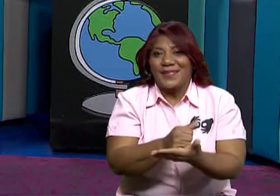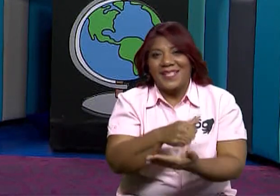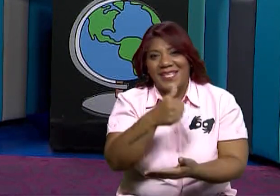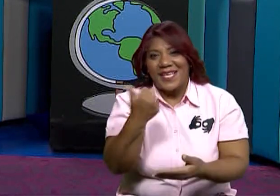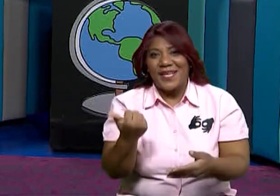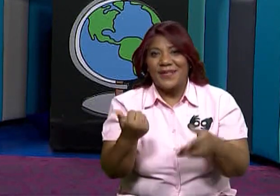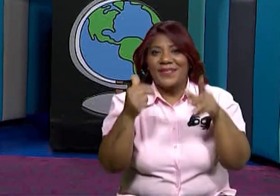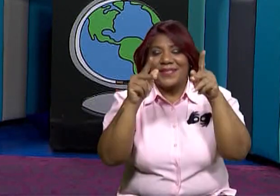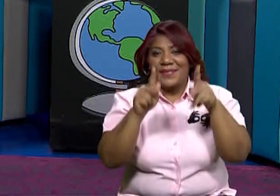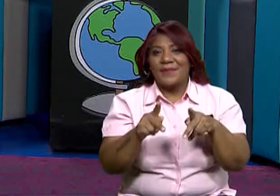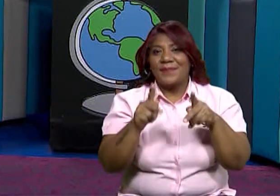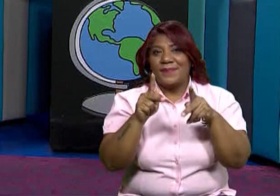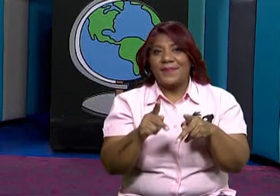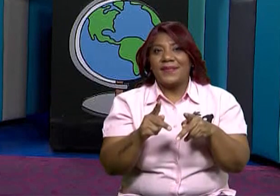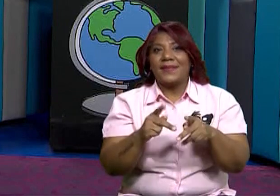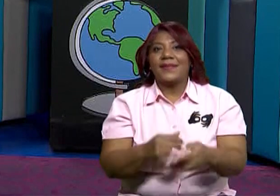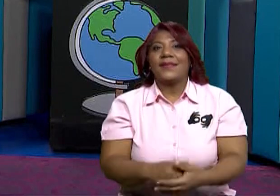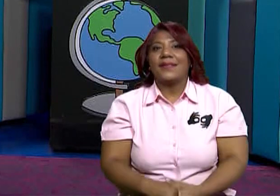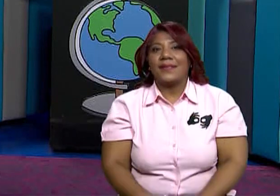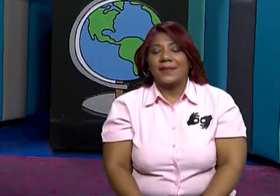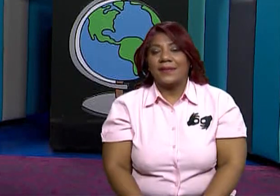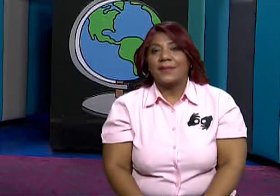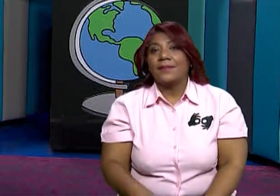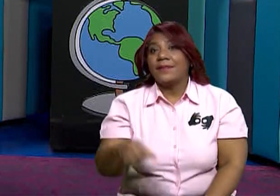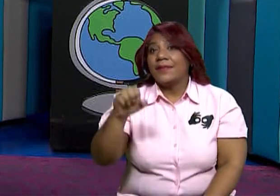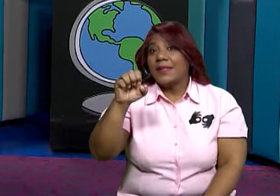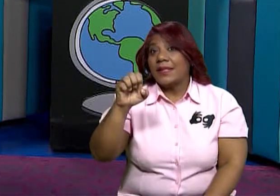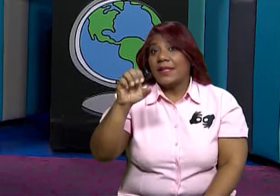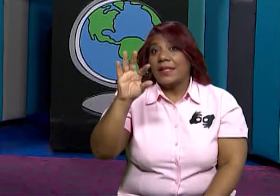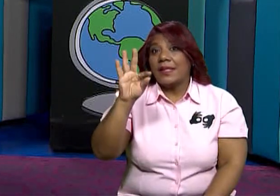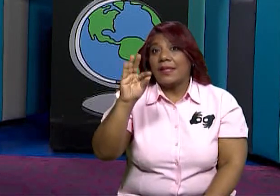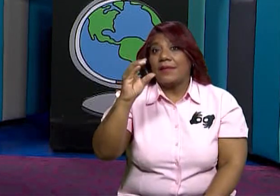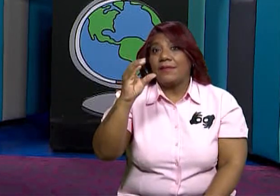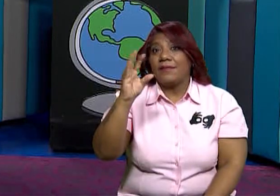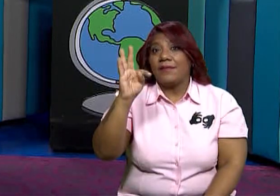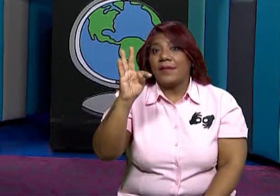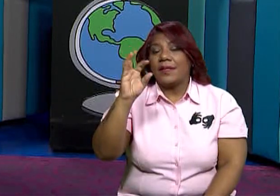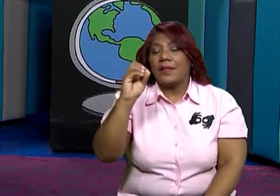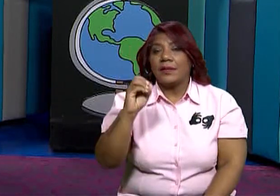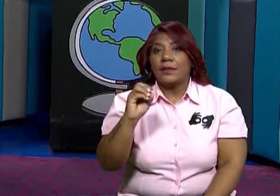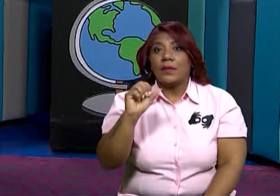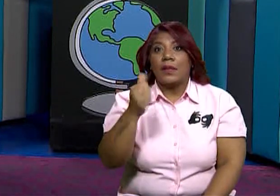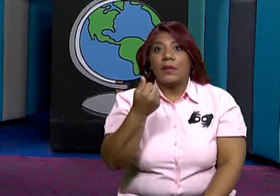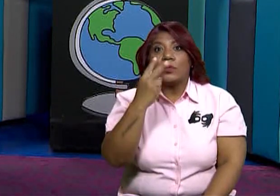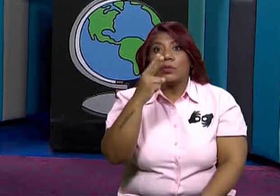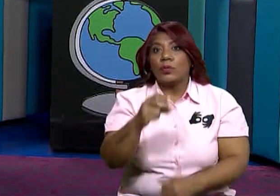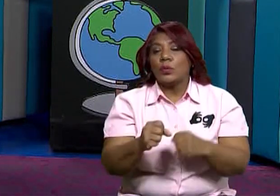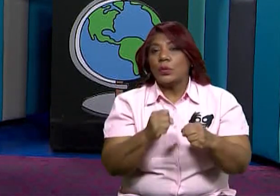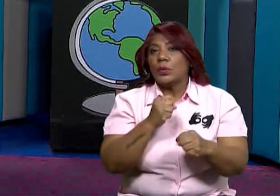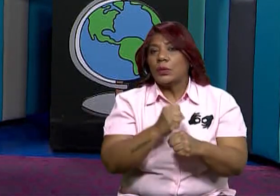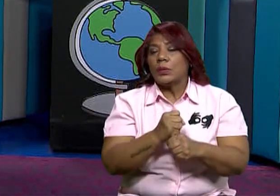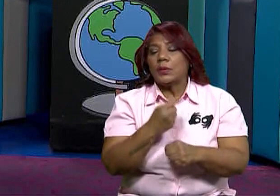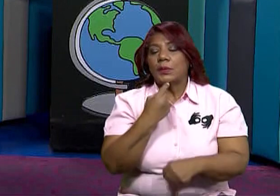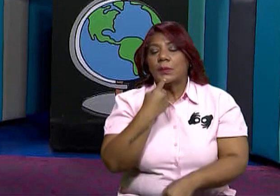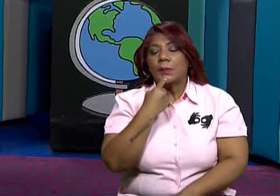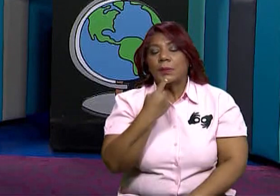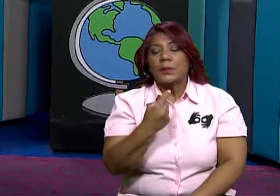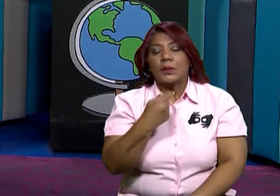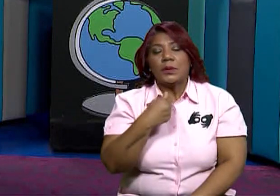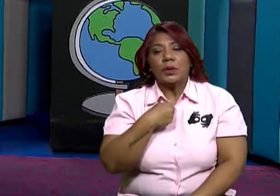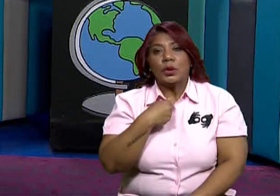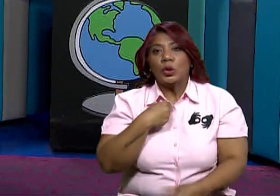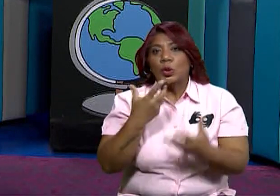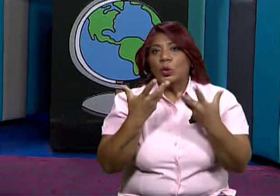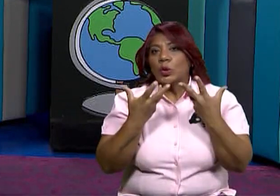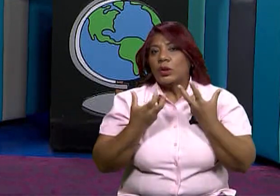conocer. Esa es una causa. Entonces, el efecto de esa causa, ¿cuál fue? Que a los 12 años ella determina cuál